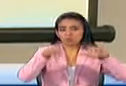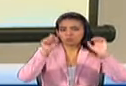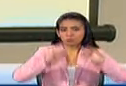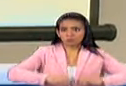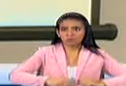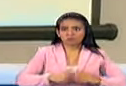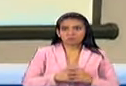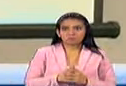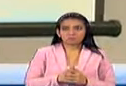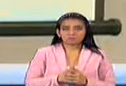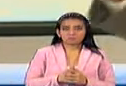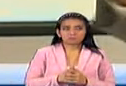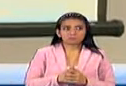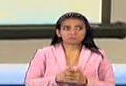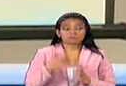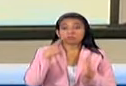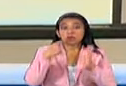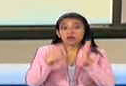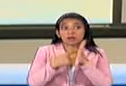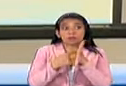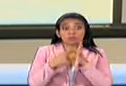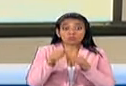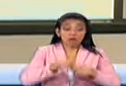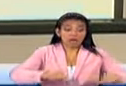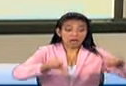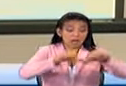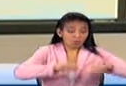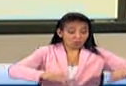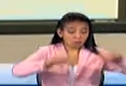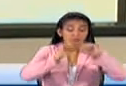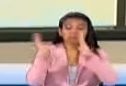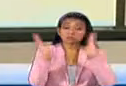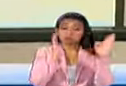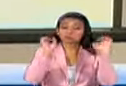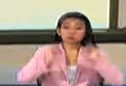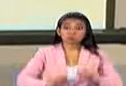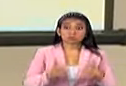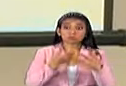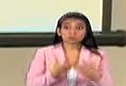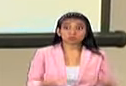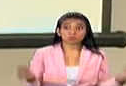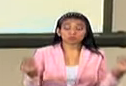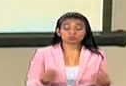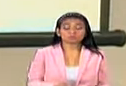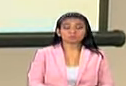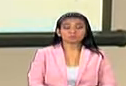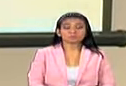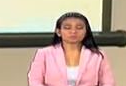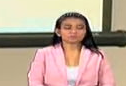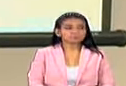la solución se dará con aulas provisionales. Informó Héctor Romero.